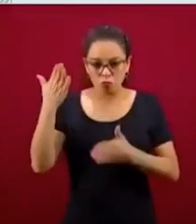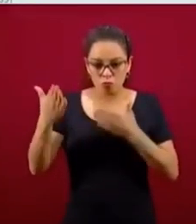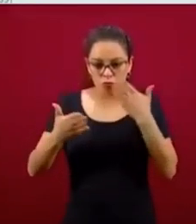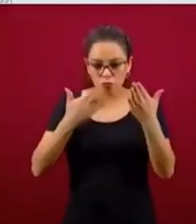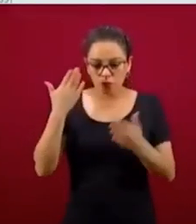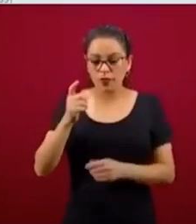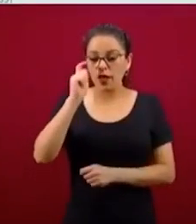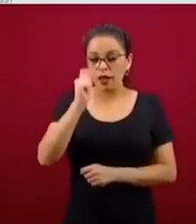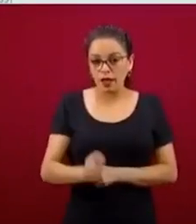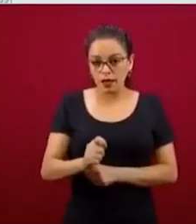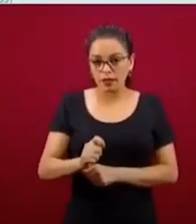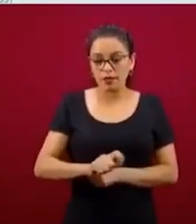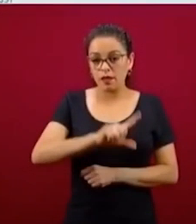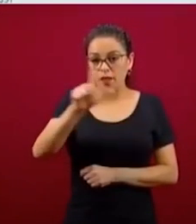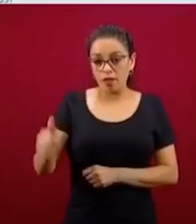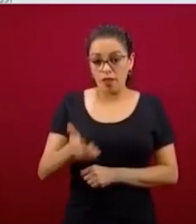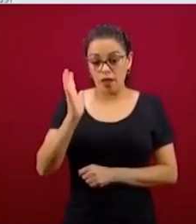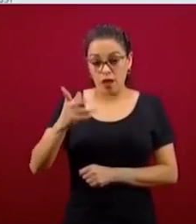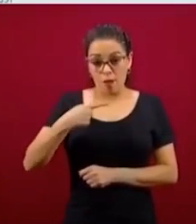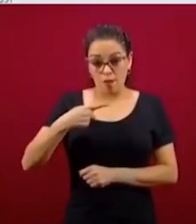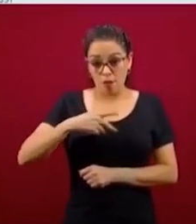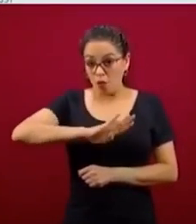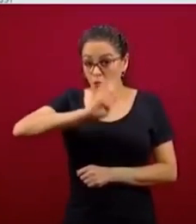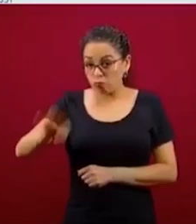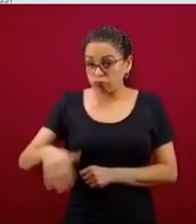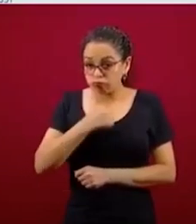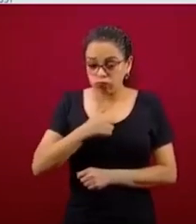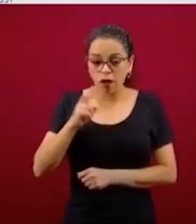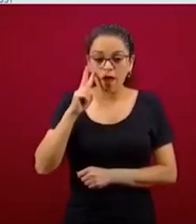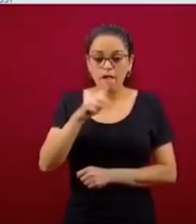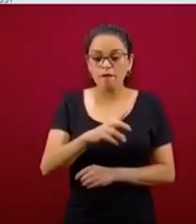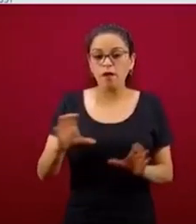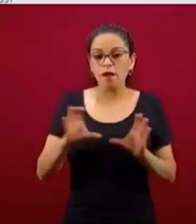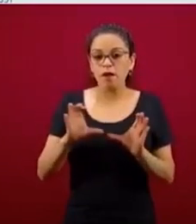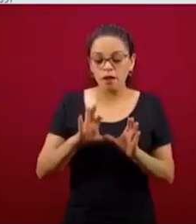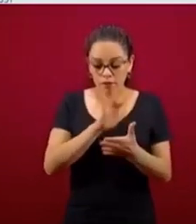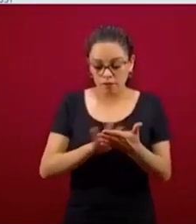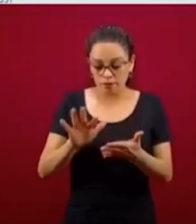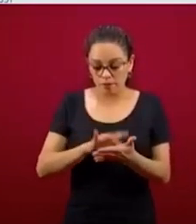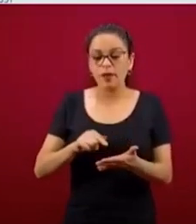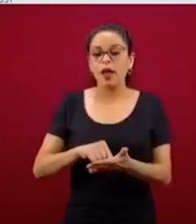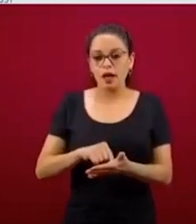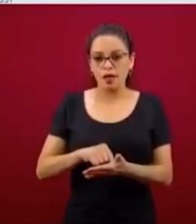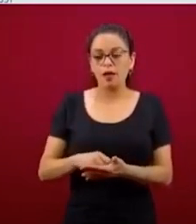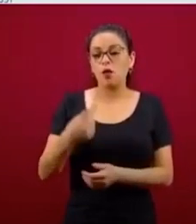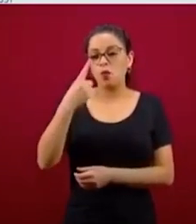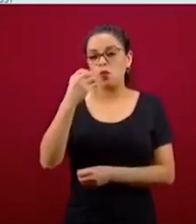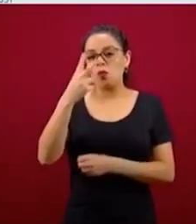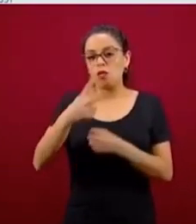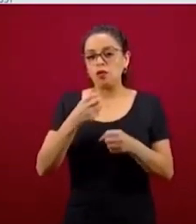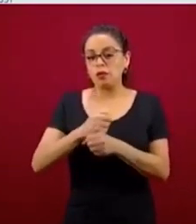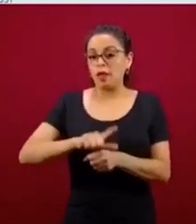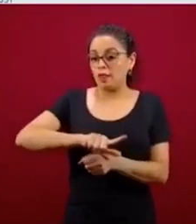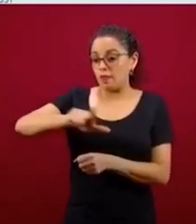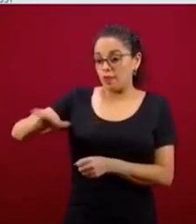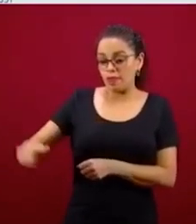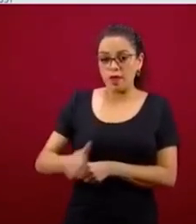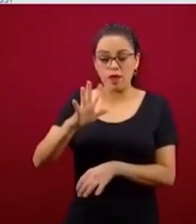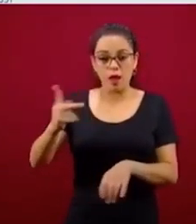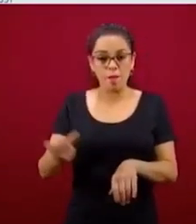de los certificados de defunción y su análisis cosa que se hace generalmente uno o dos años después de que han